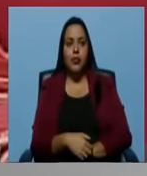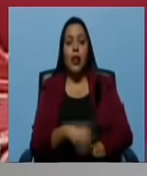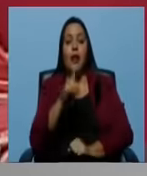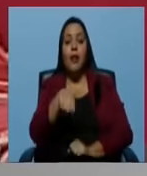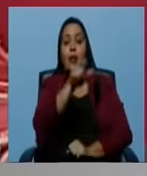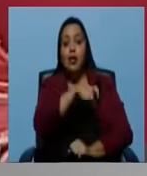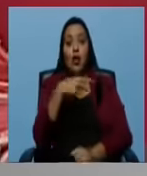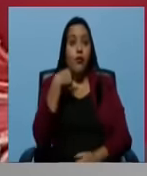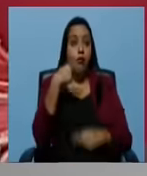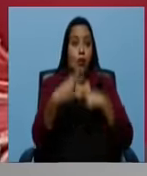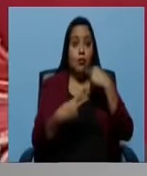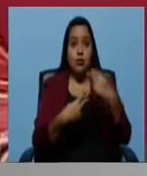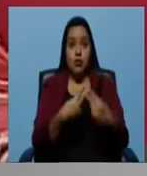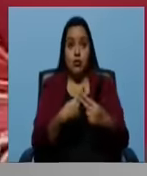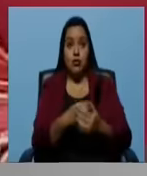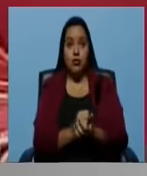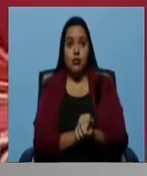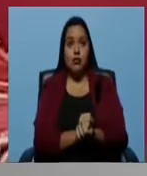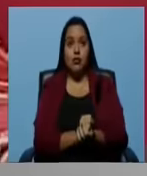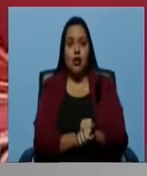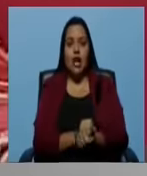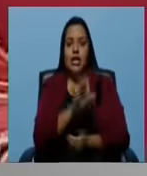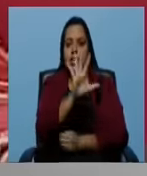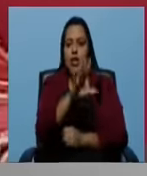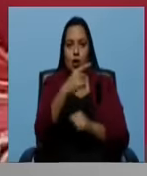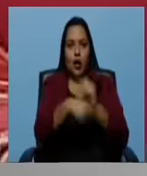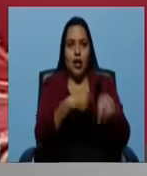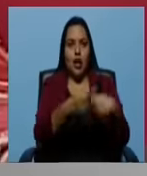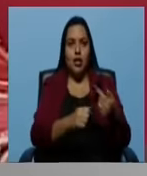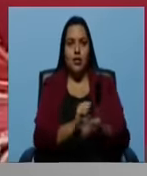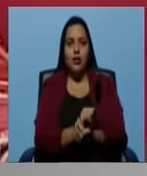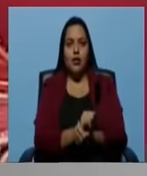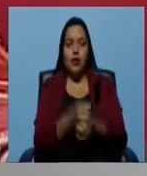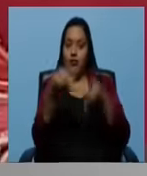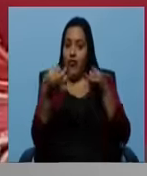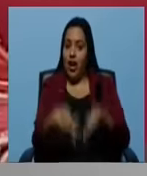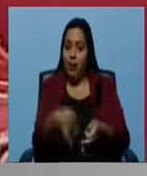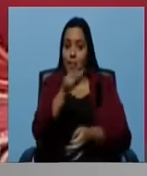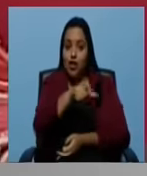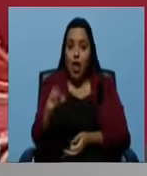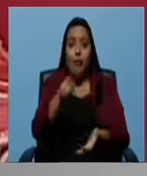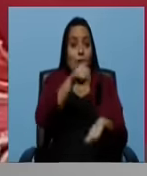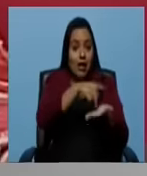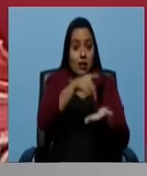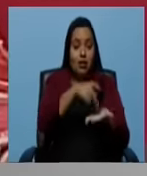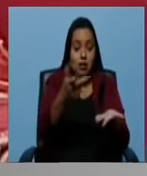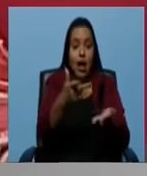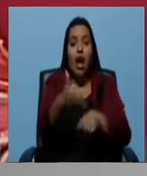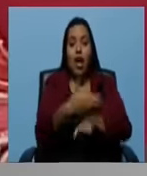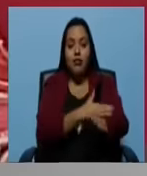voceros genuinos en las cinco generaciones. Genuinos, auténticamente genuinos.